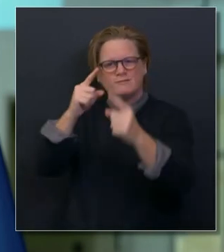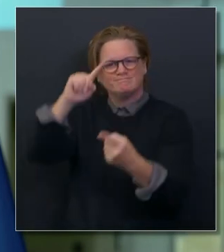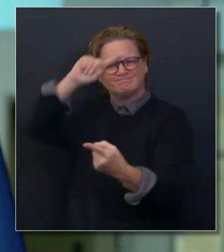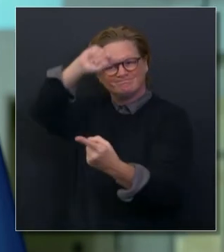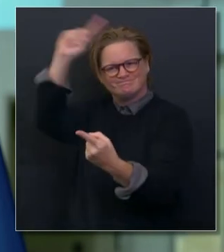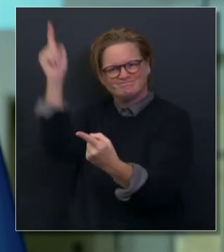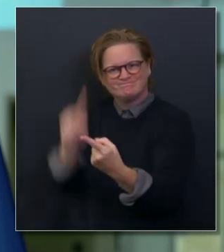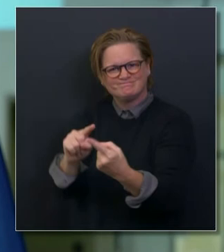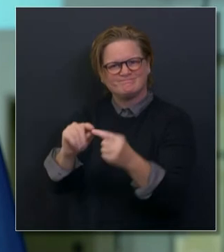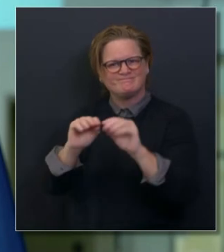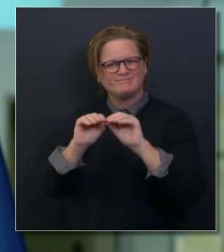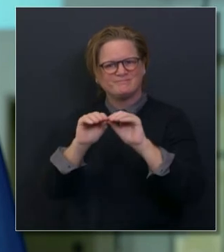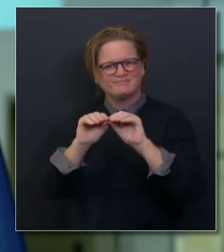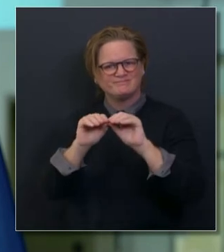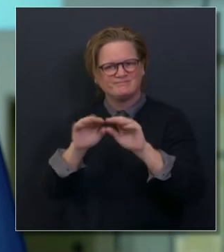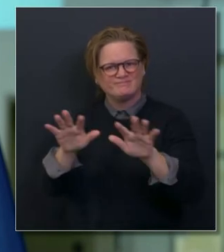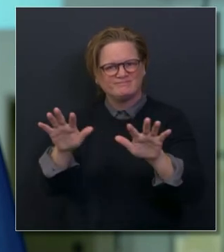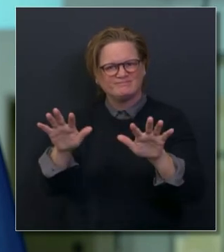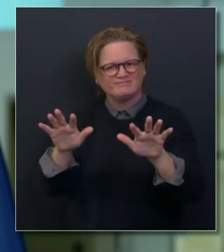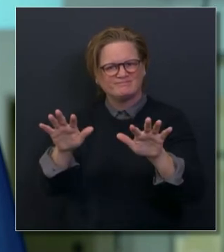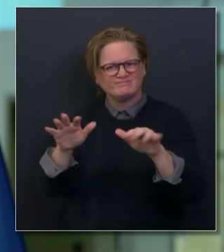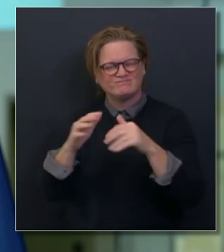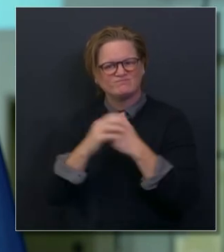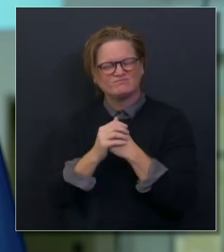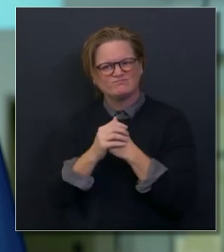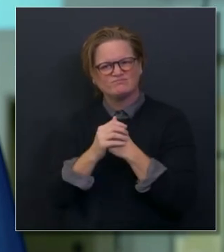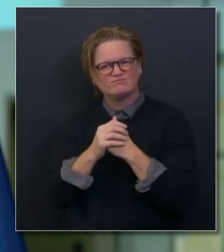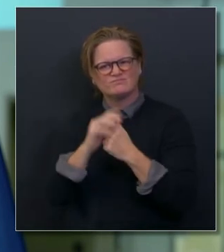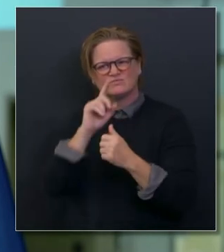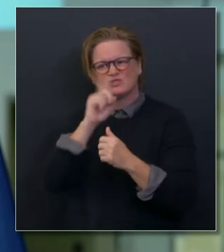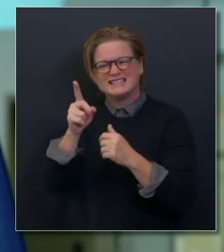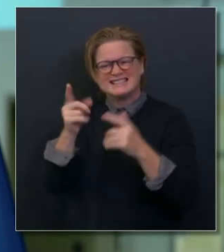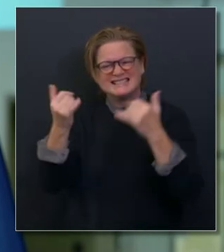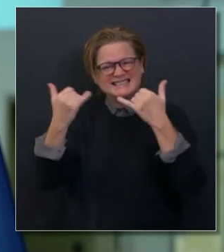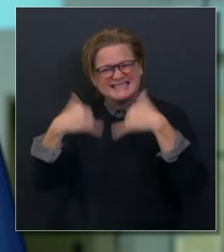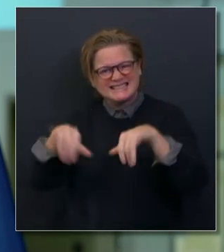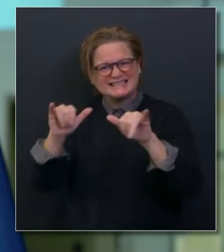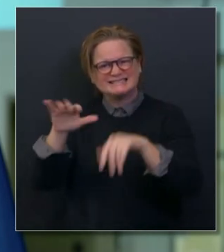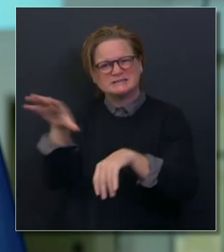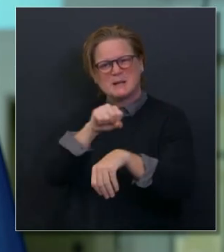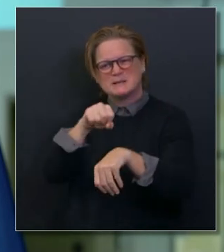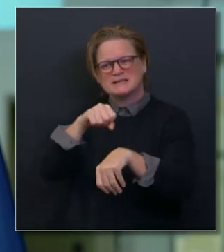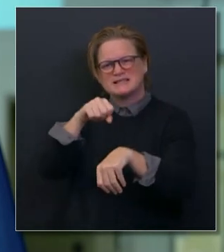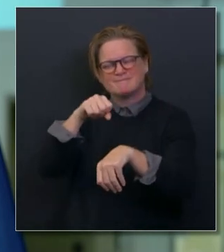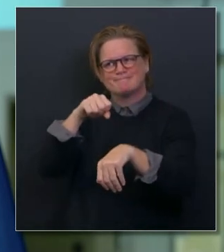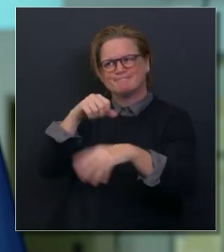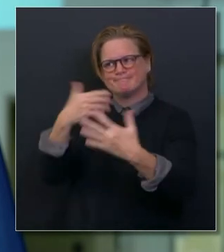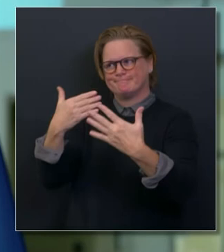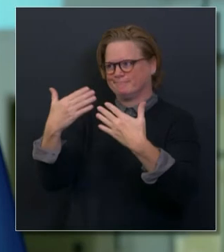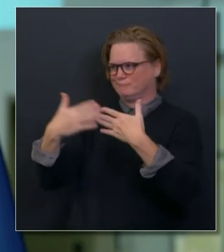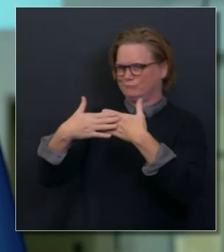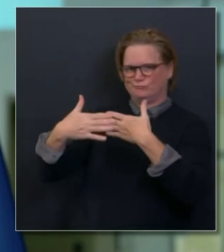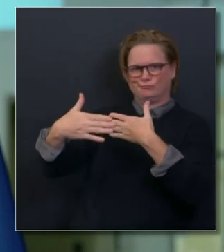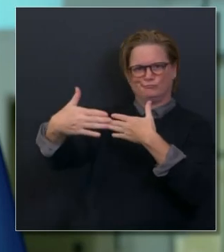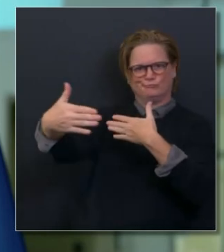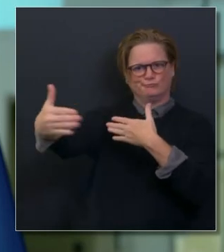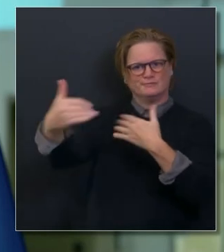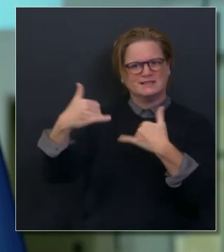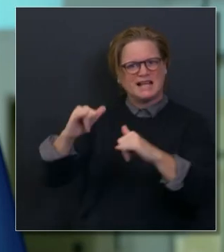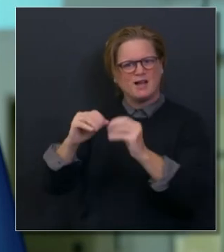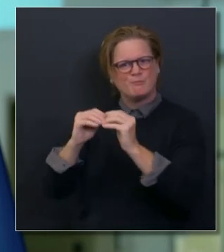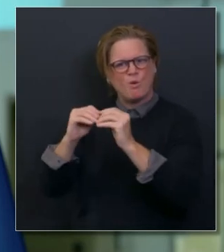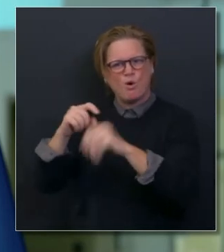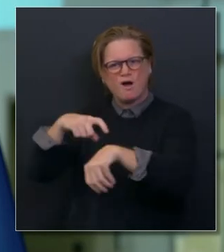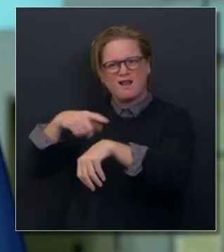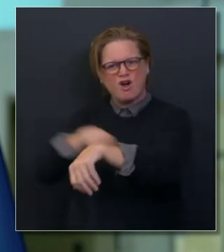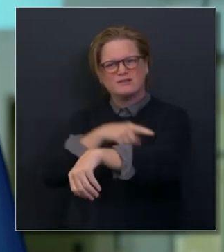no ocurre de un día a otro. La comunidad tiene que actuar en conjunto antes de